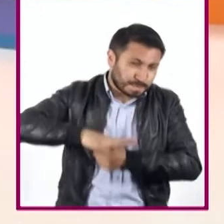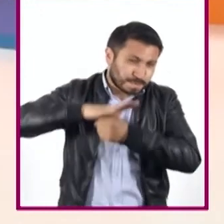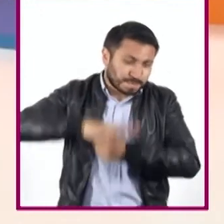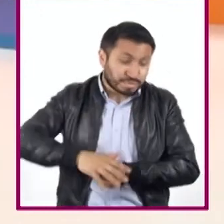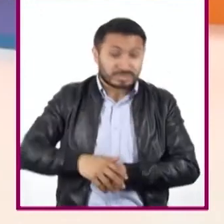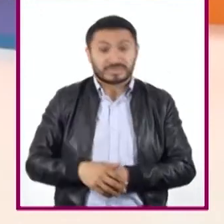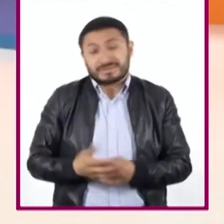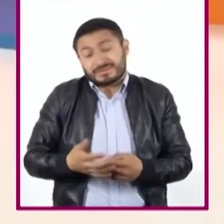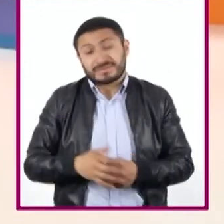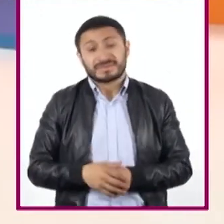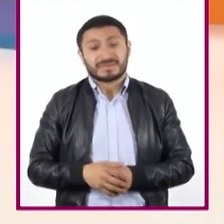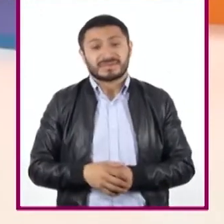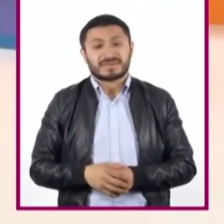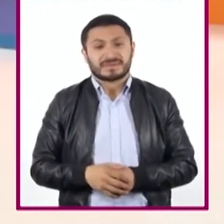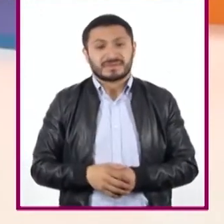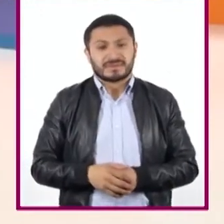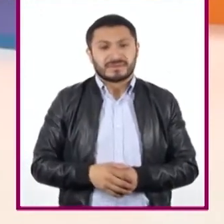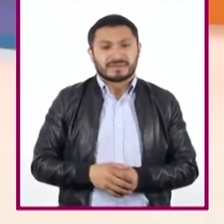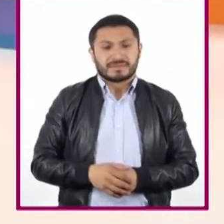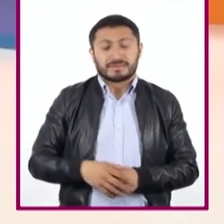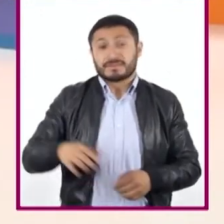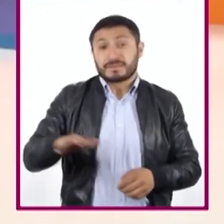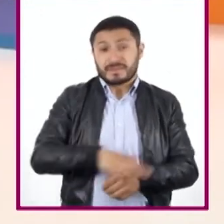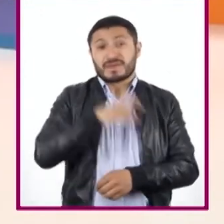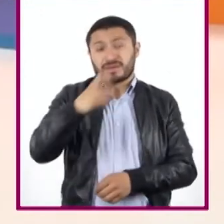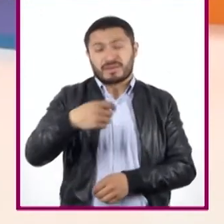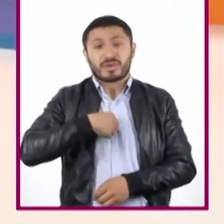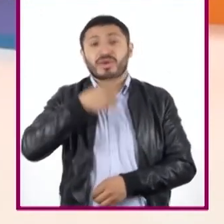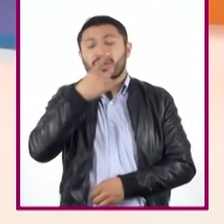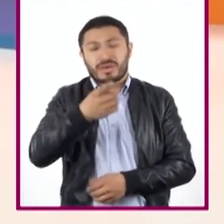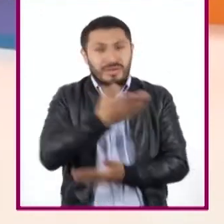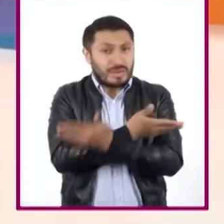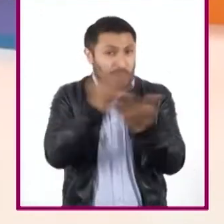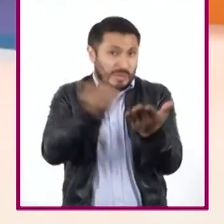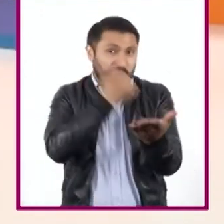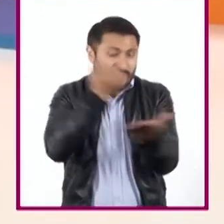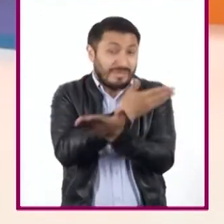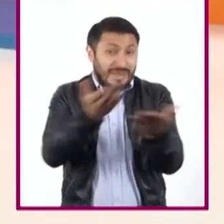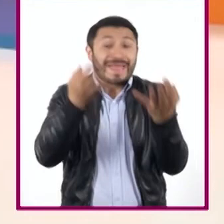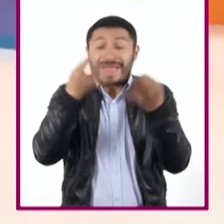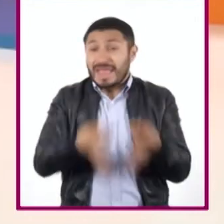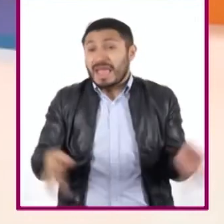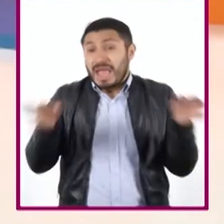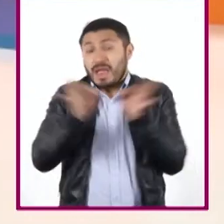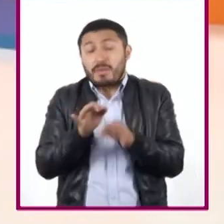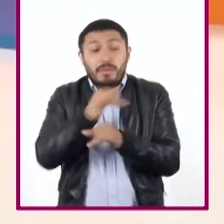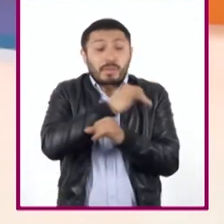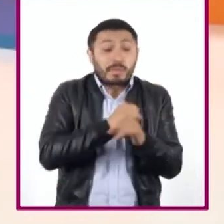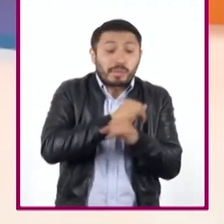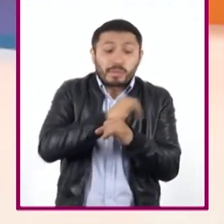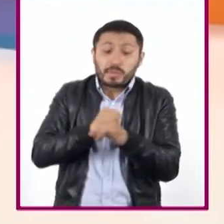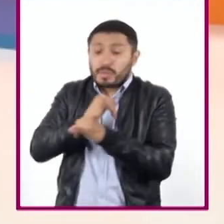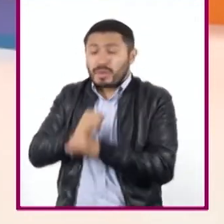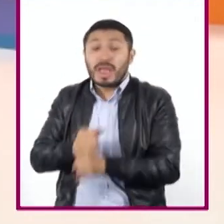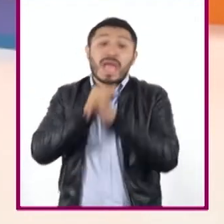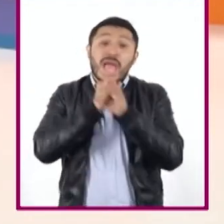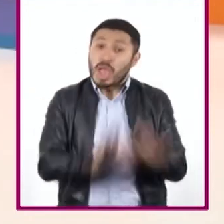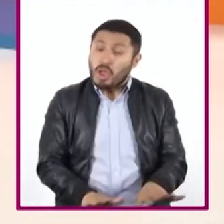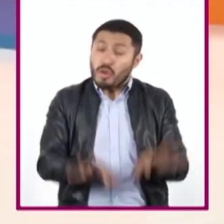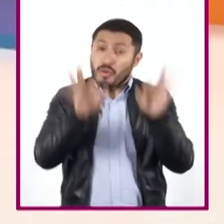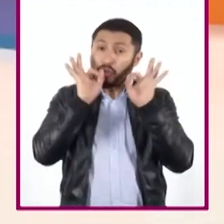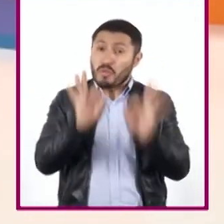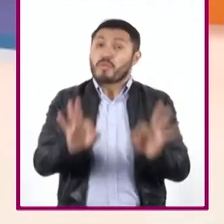quiero insistir a las y los estudiantes que es muy importante recurrir a información y analizarla en